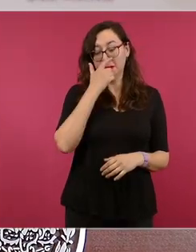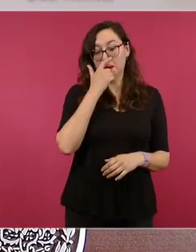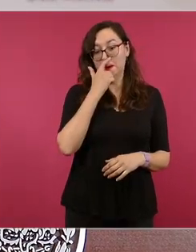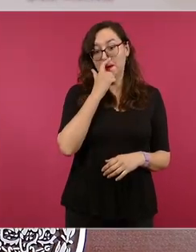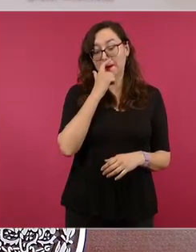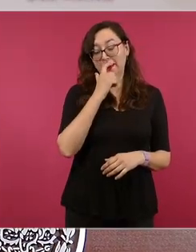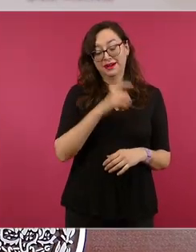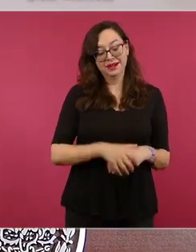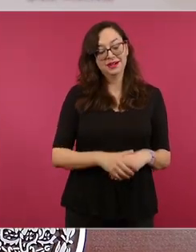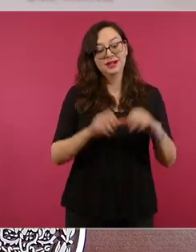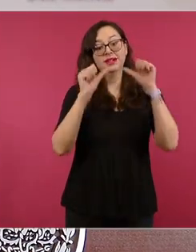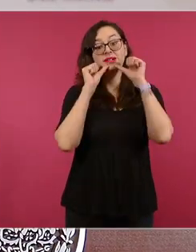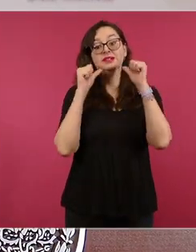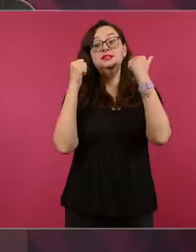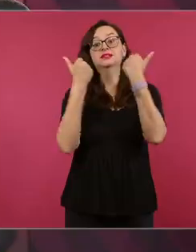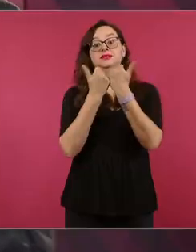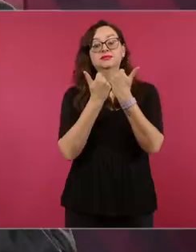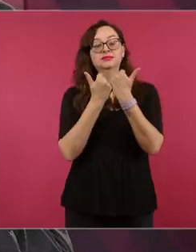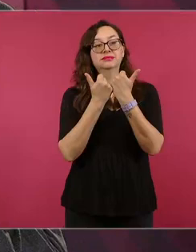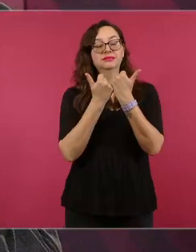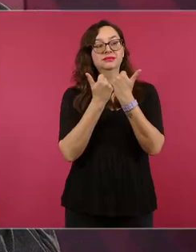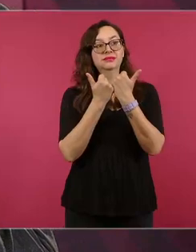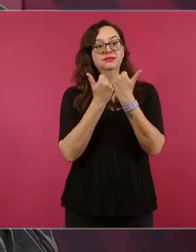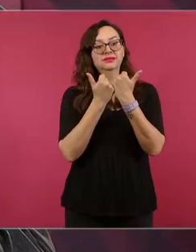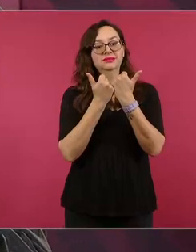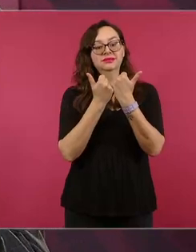se llama Instituto